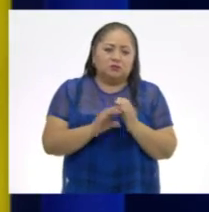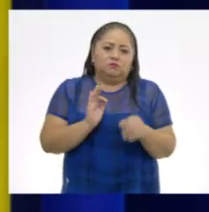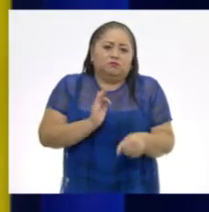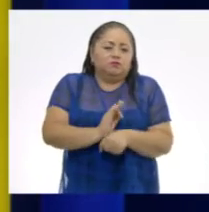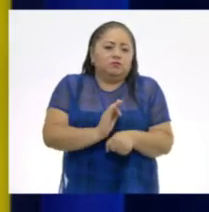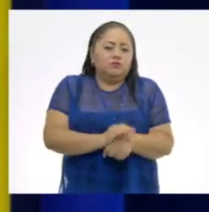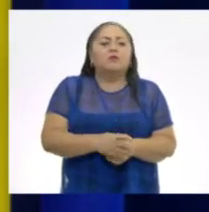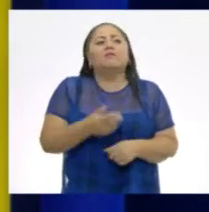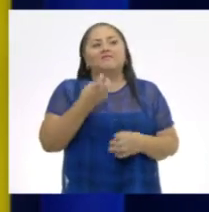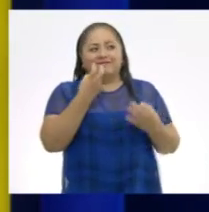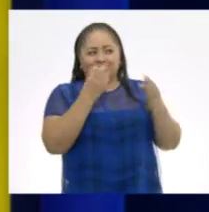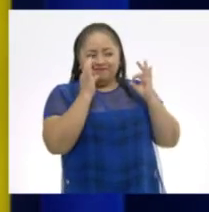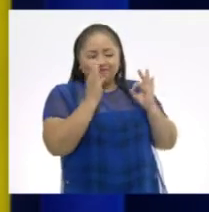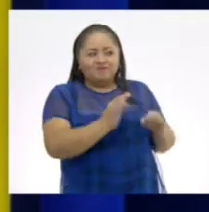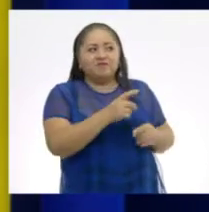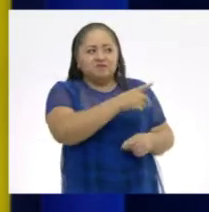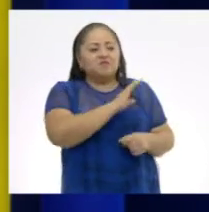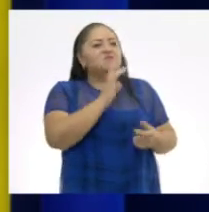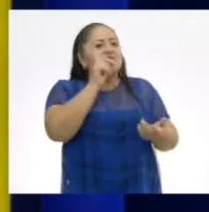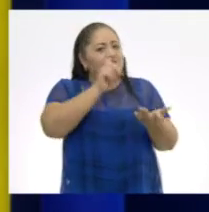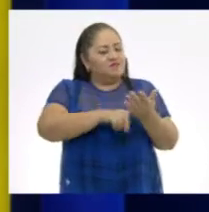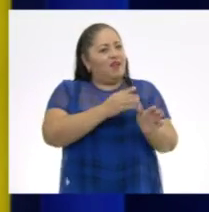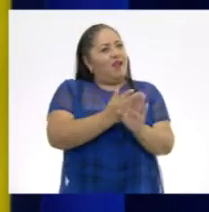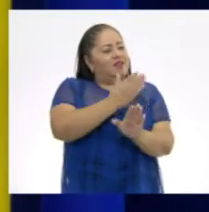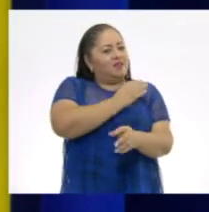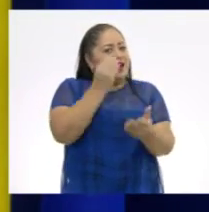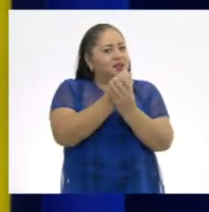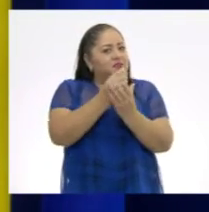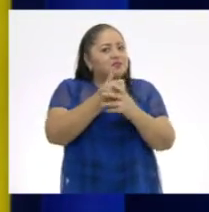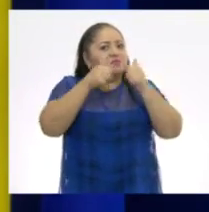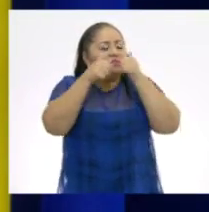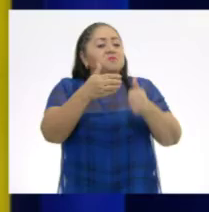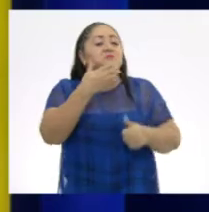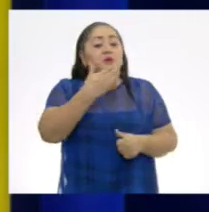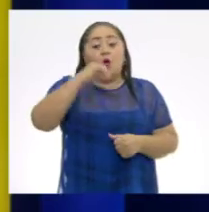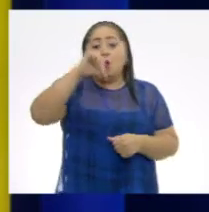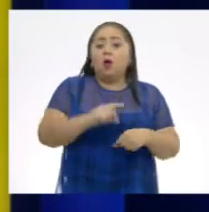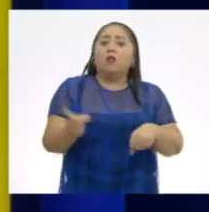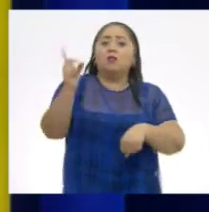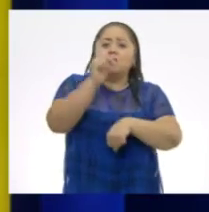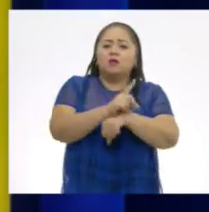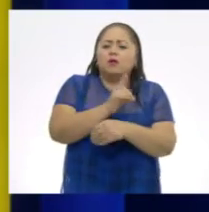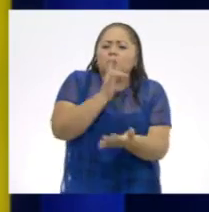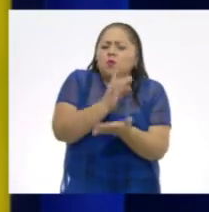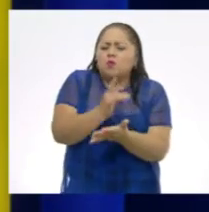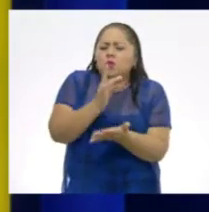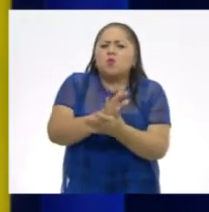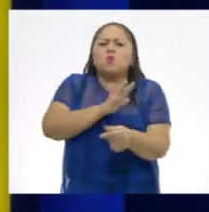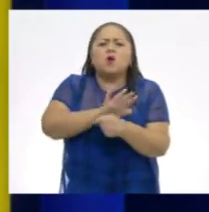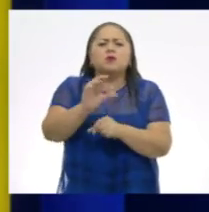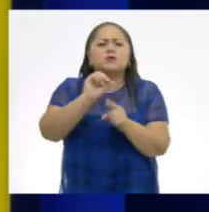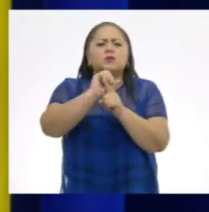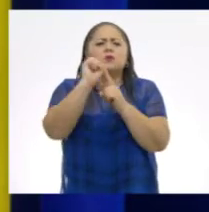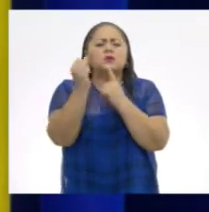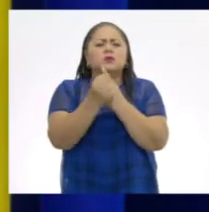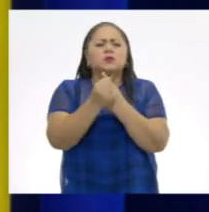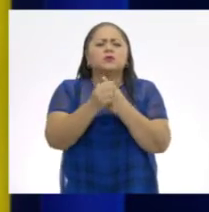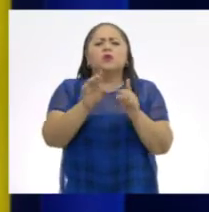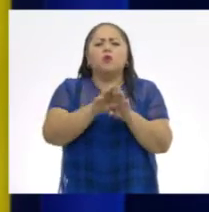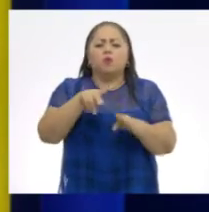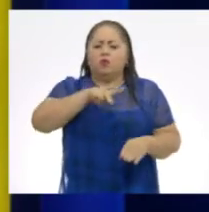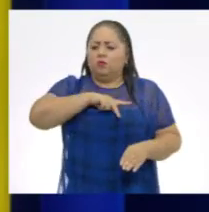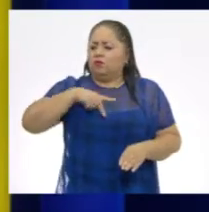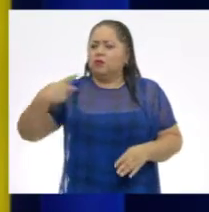Excelente. Me doy cuenta que han puesto mucha atención en nuestra clase. El día de hoy vamos a identificar situaciones donde ejercemos